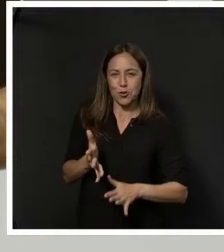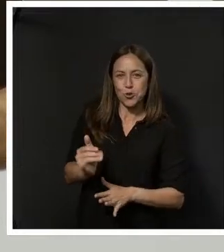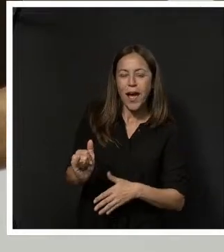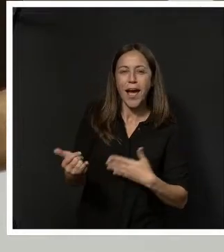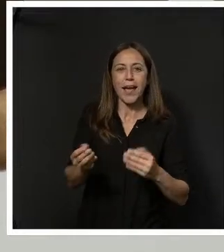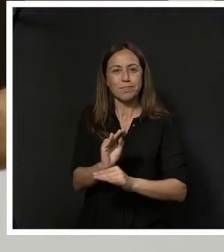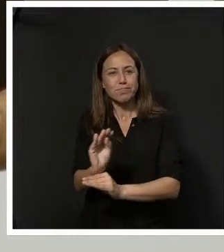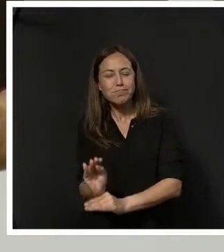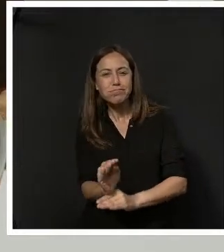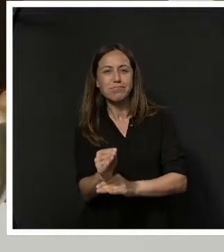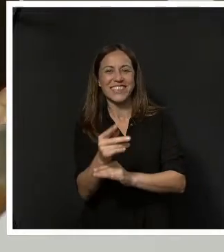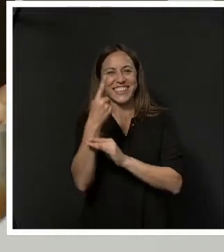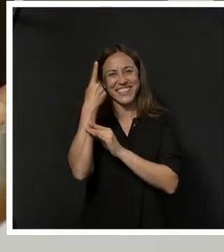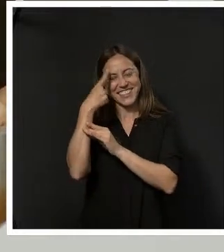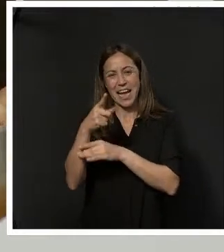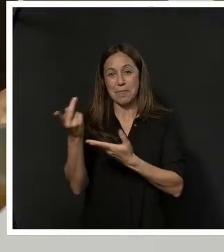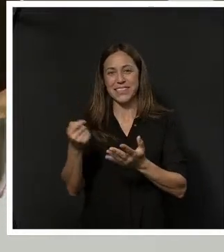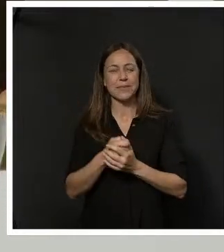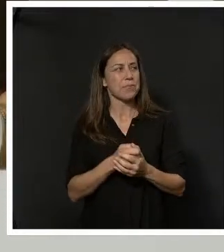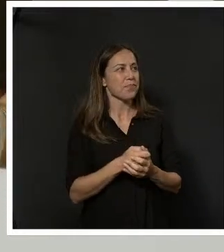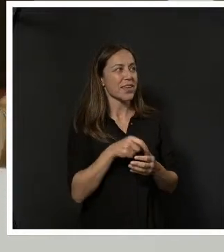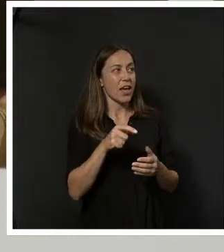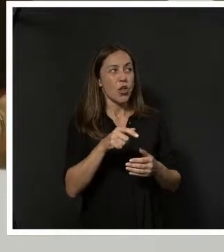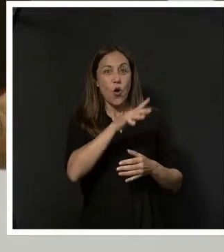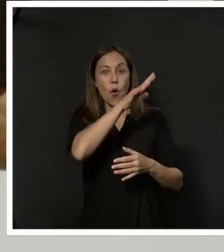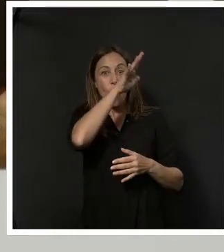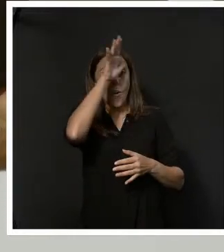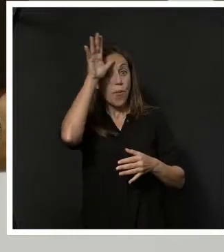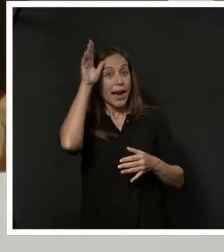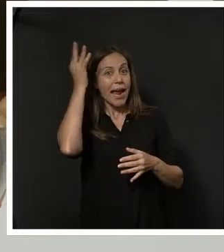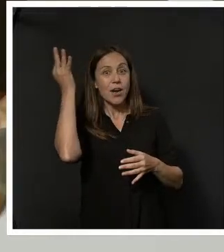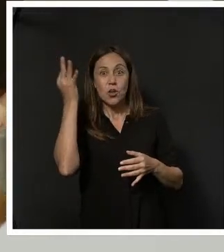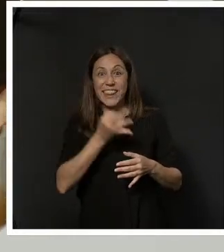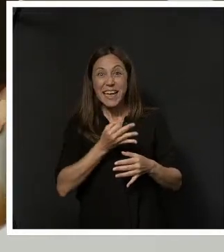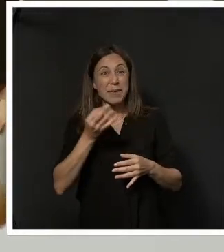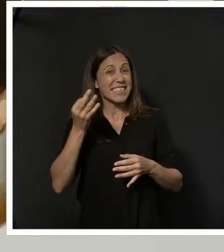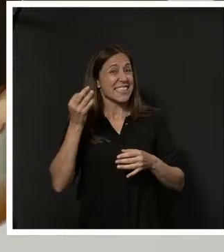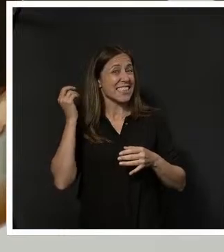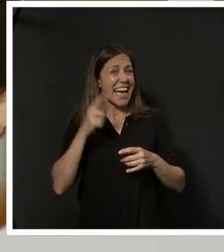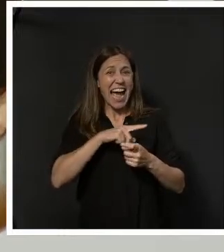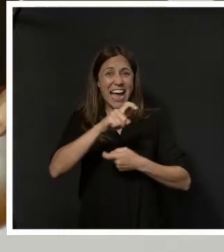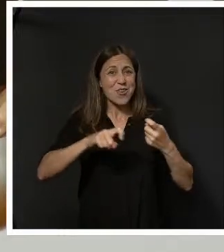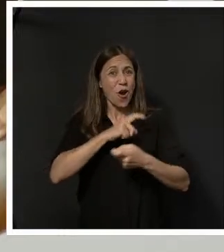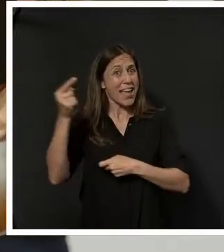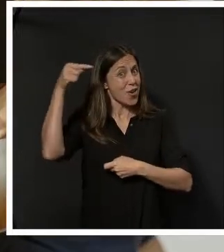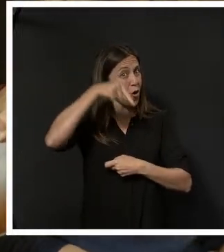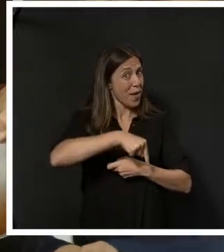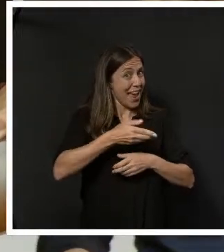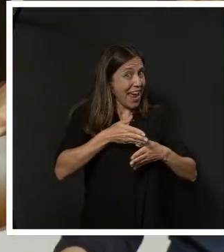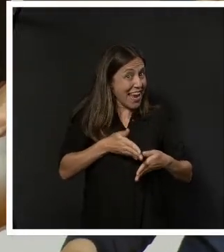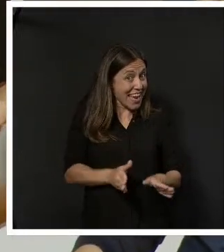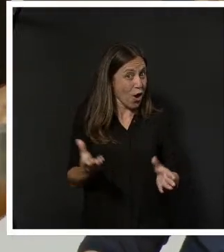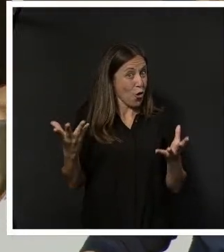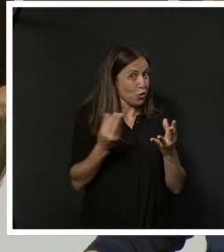esas cosas que bueno todos los verás que los pequeños tenían que Elevar Galicia dentro